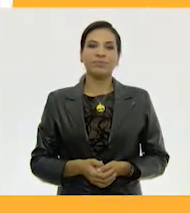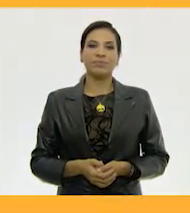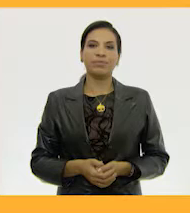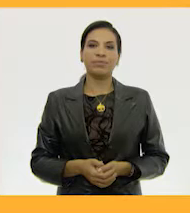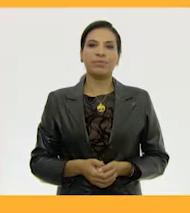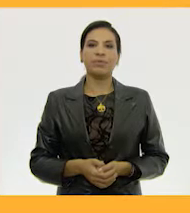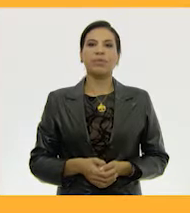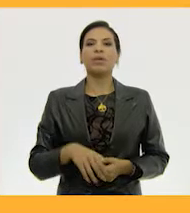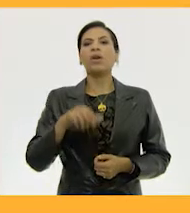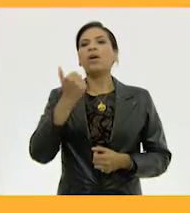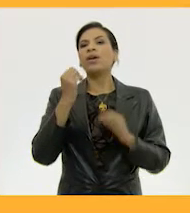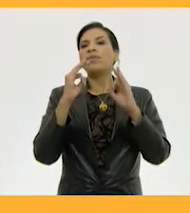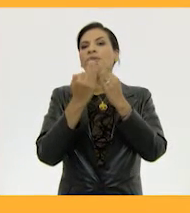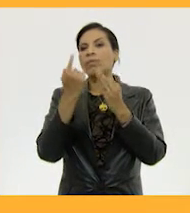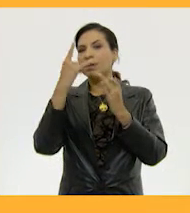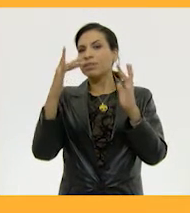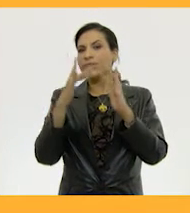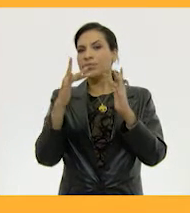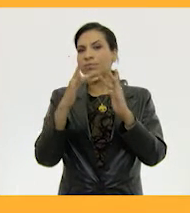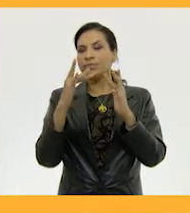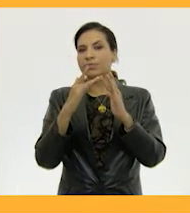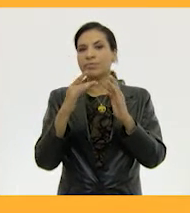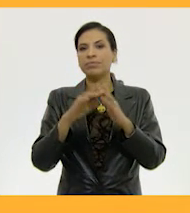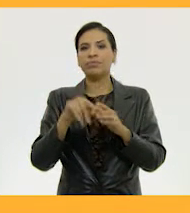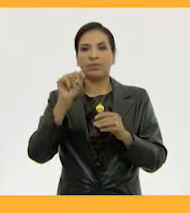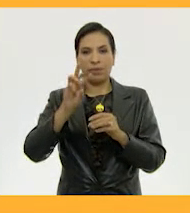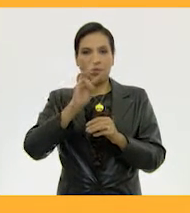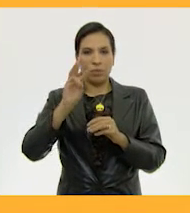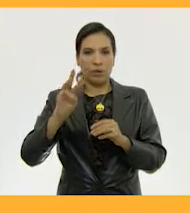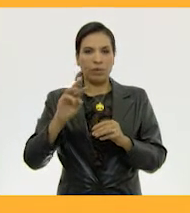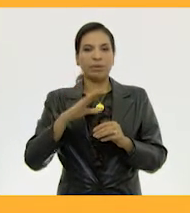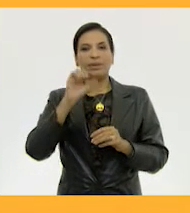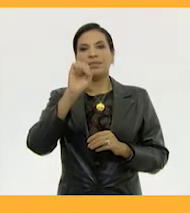Y otras formas de contacto son página web,